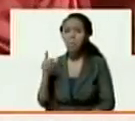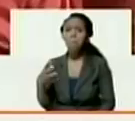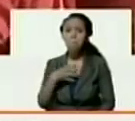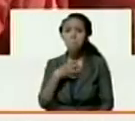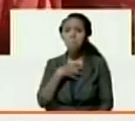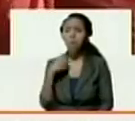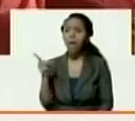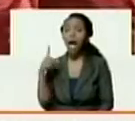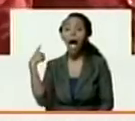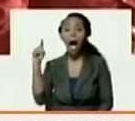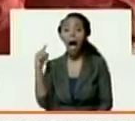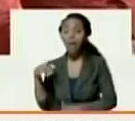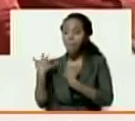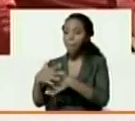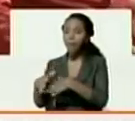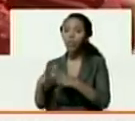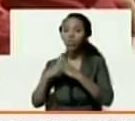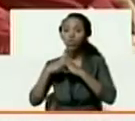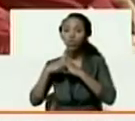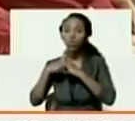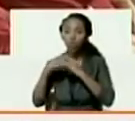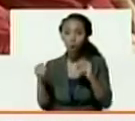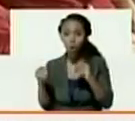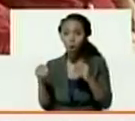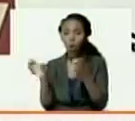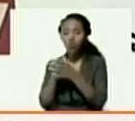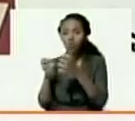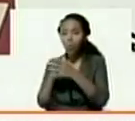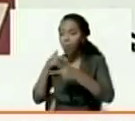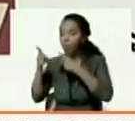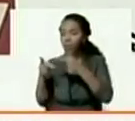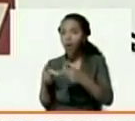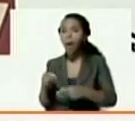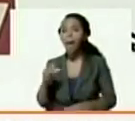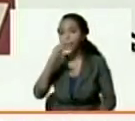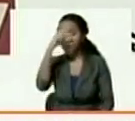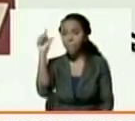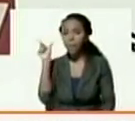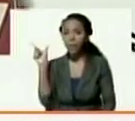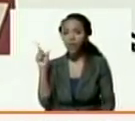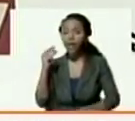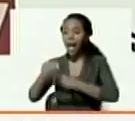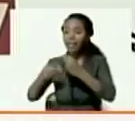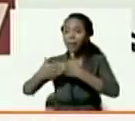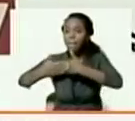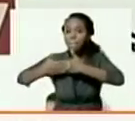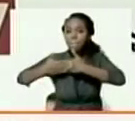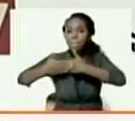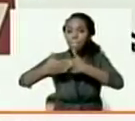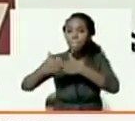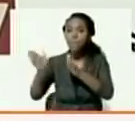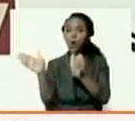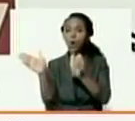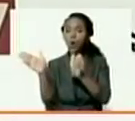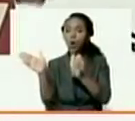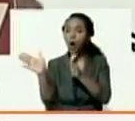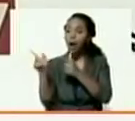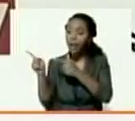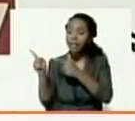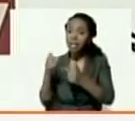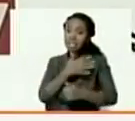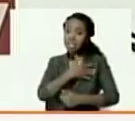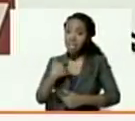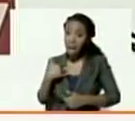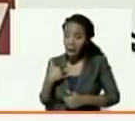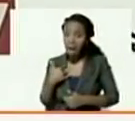hay militantes de todos los partidos del Gran Polo Patriótico. El Partido Socialista Unido de Venezuela lo que hace es abrir sus puertas para que el que quiera